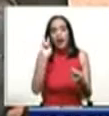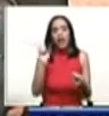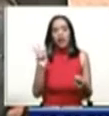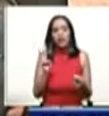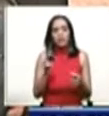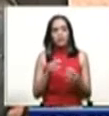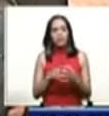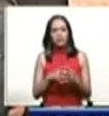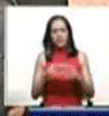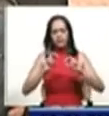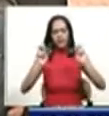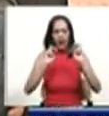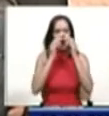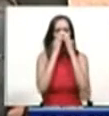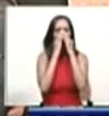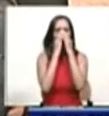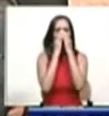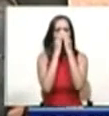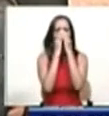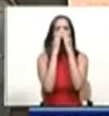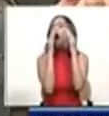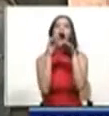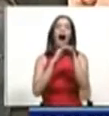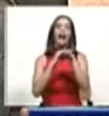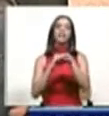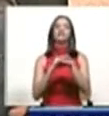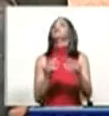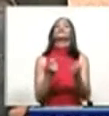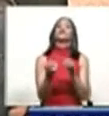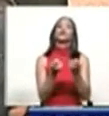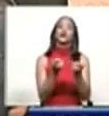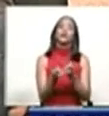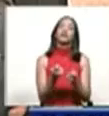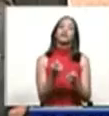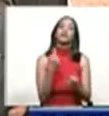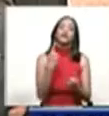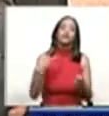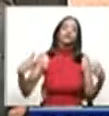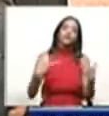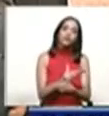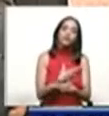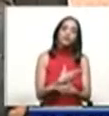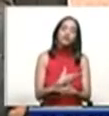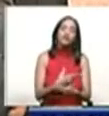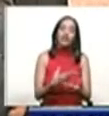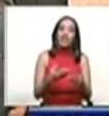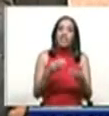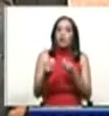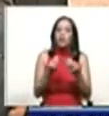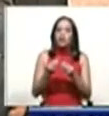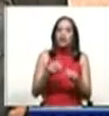respecto al tema económico es lo próximo debería ser la desconexión del SWIFT, como le hicieron a Irán esta semana, para que no hayan